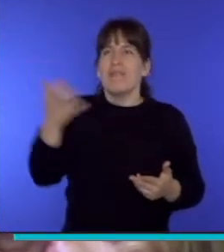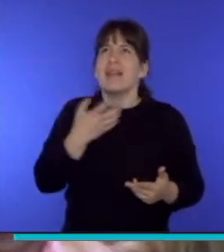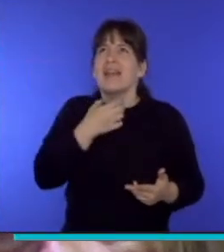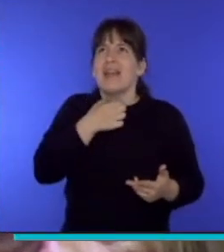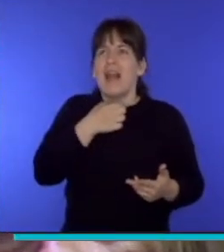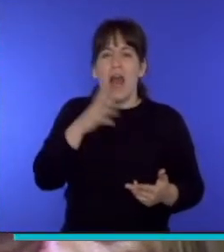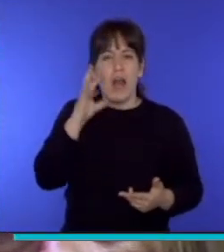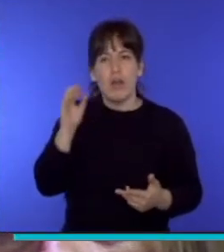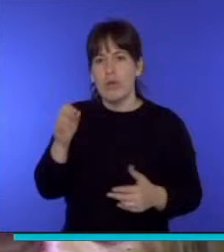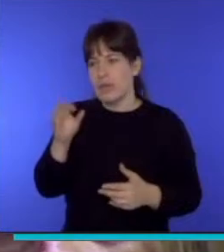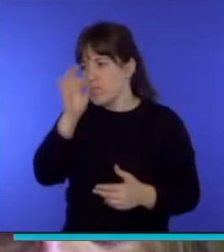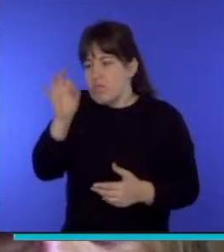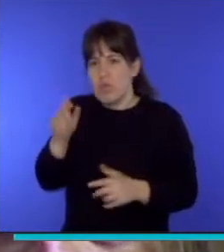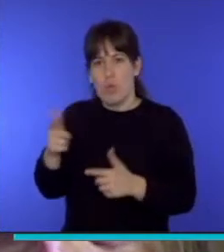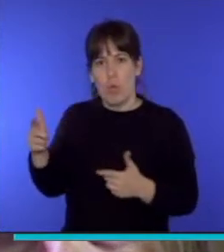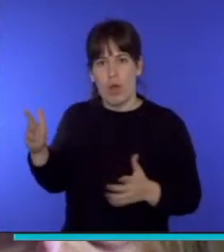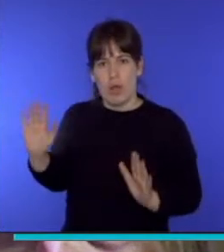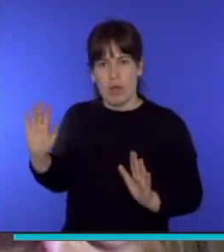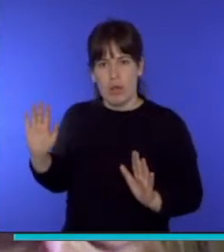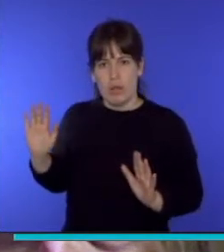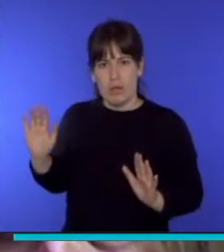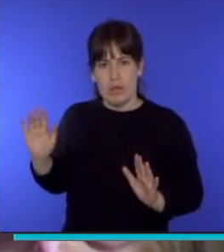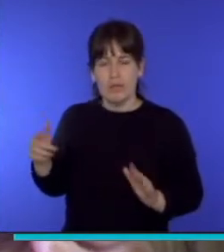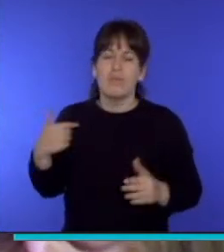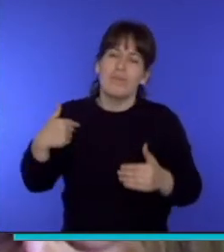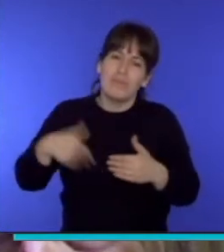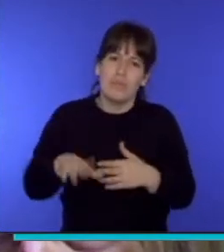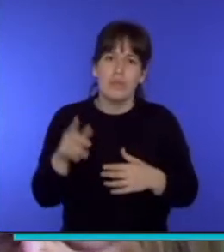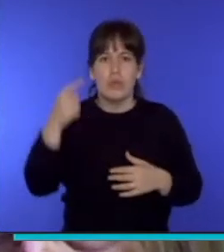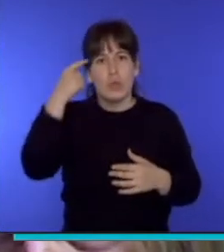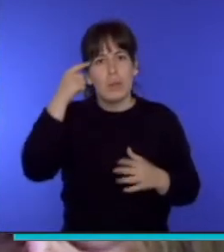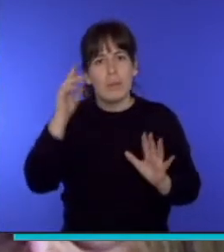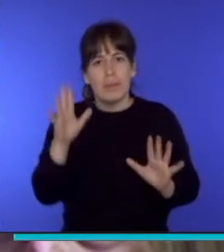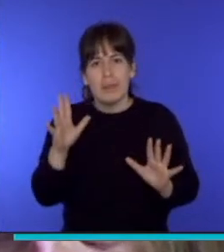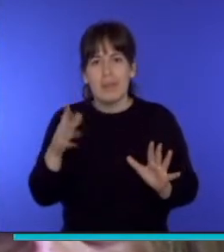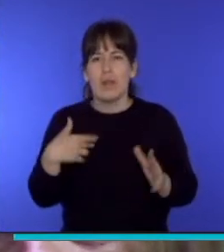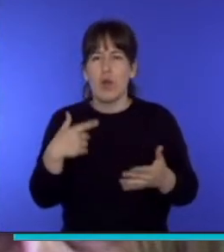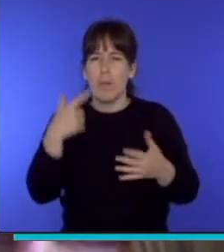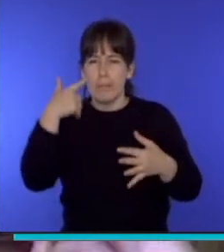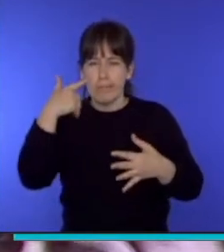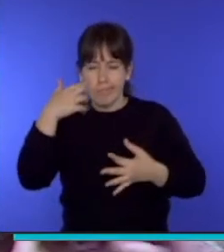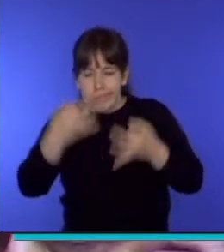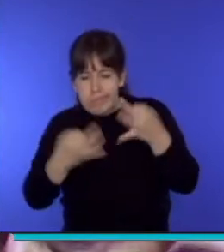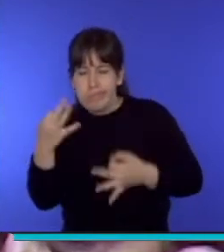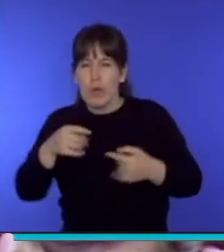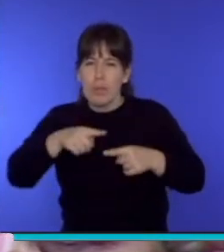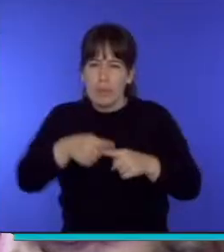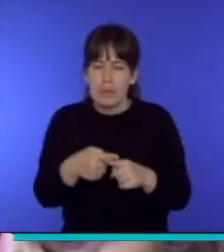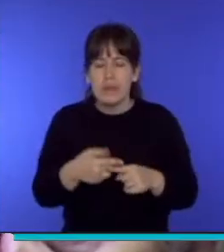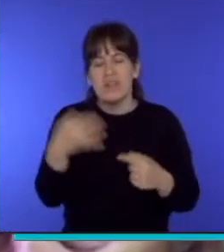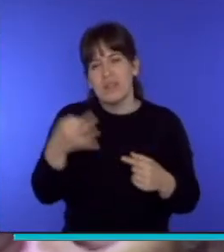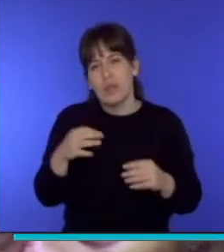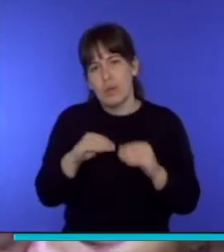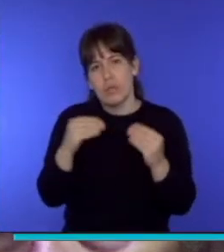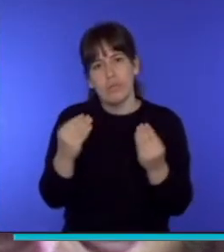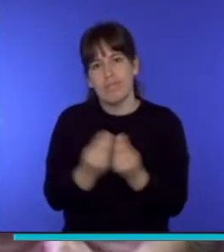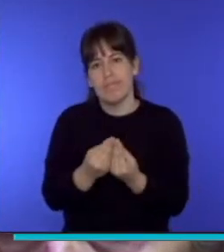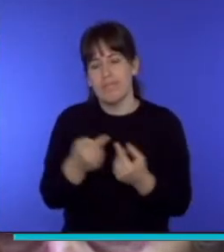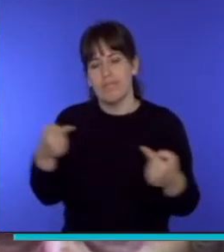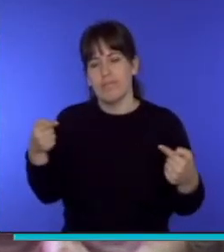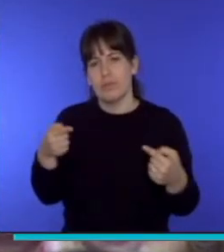Y la verdad que si partimos de un sofisma para hacer un análisis político, seguramente la conclusión va a ser